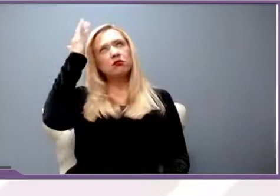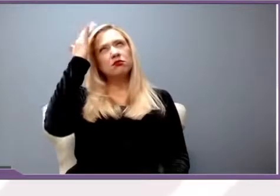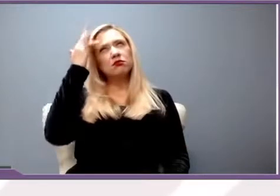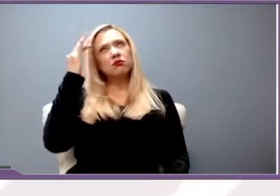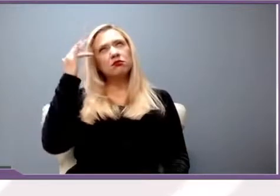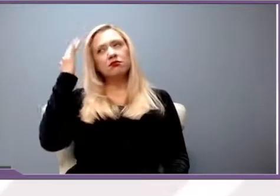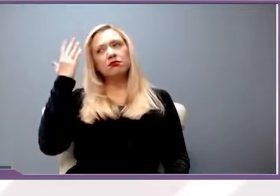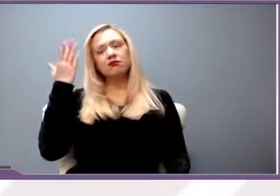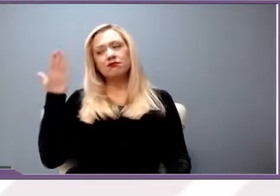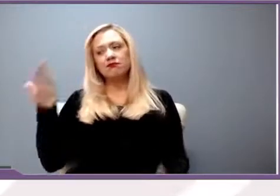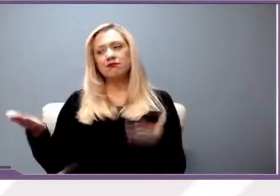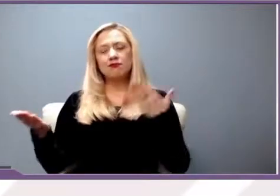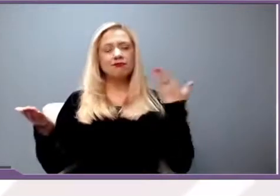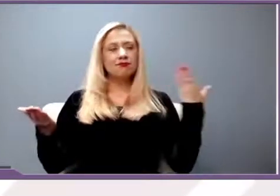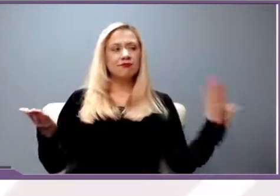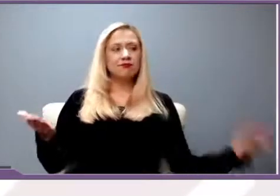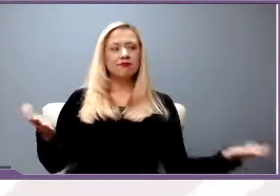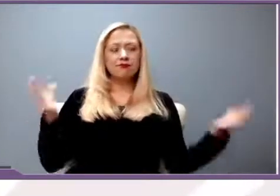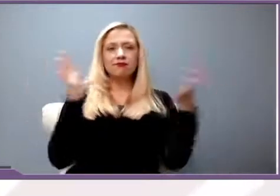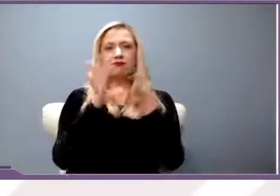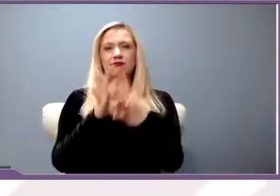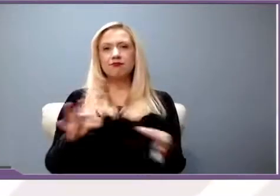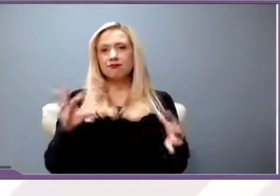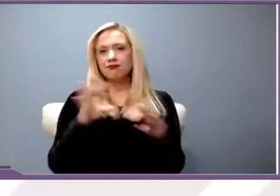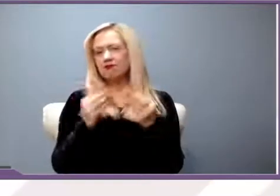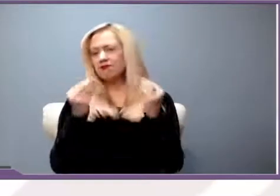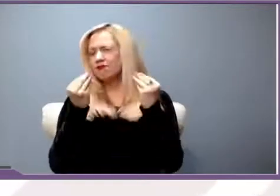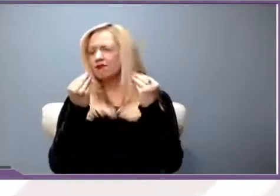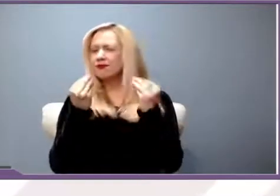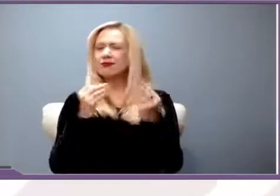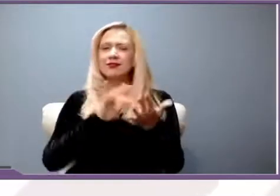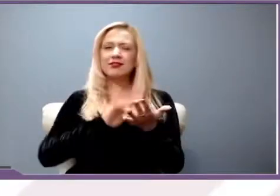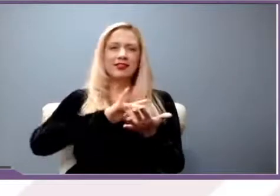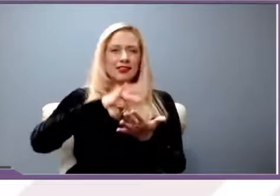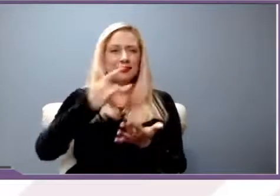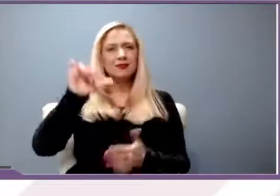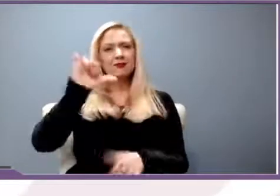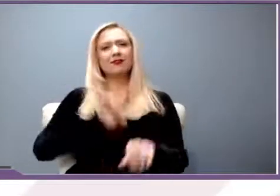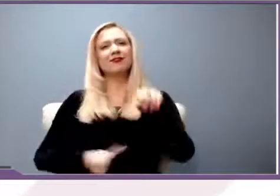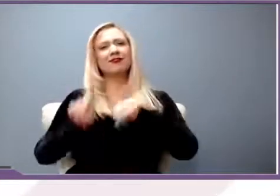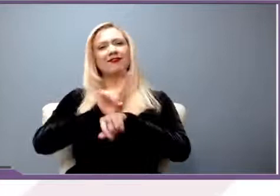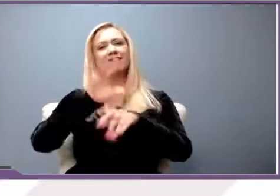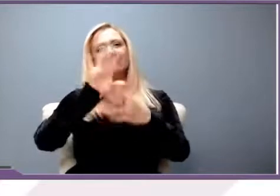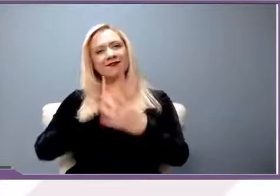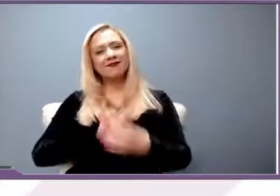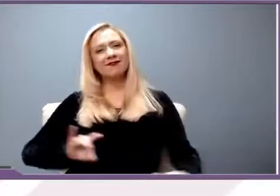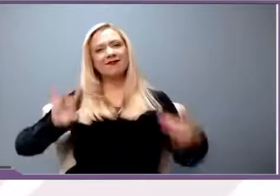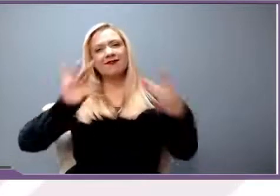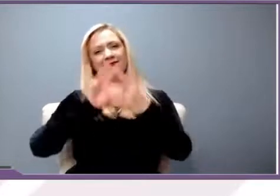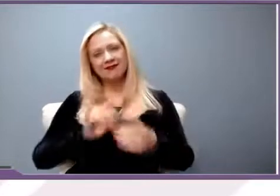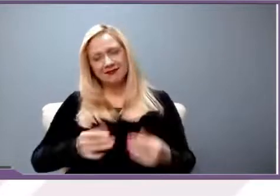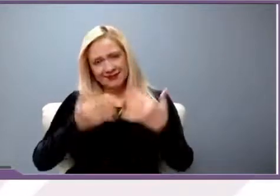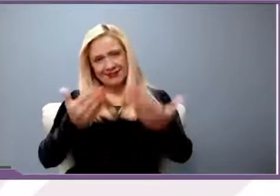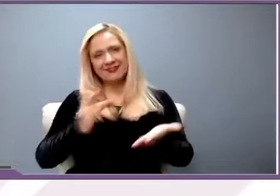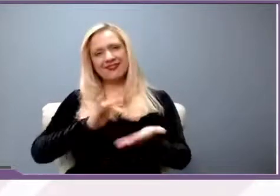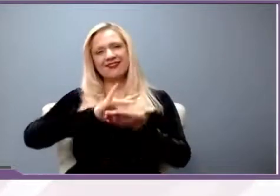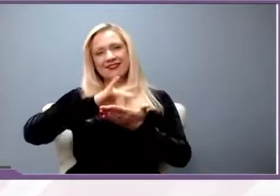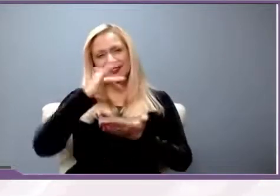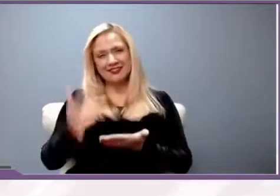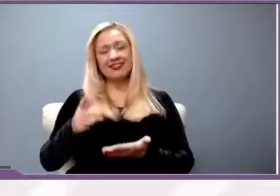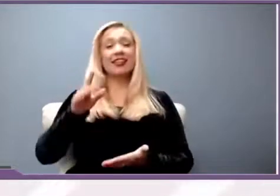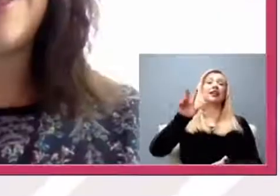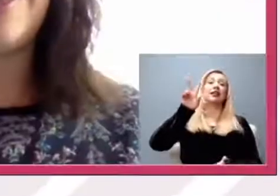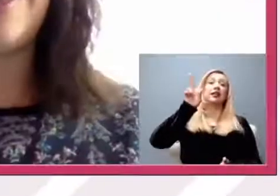nos invita Ale, y pues agradecerles profundamente su participación en este programa, agradecer también al canal de la